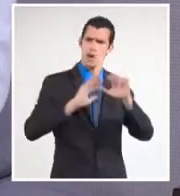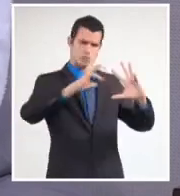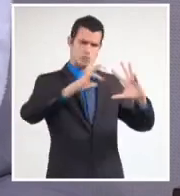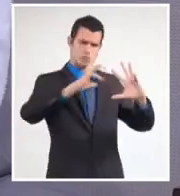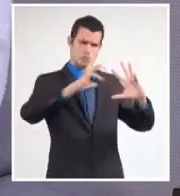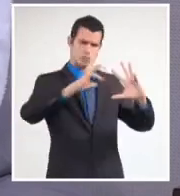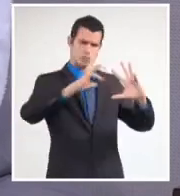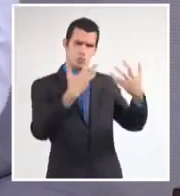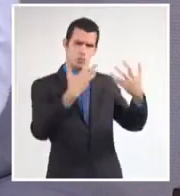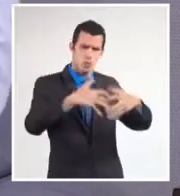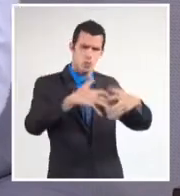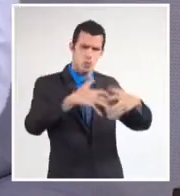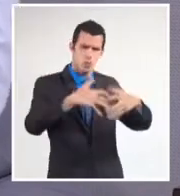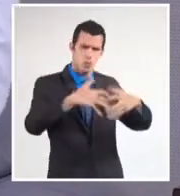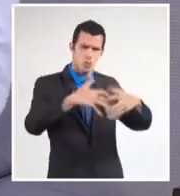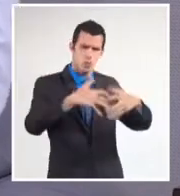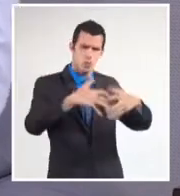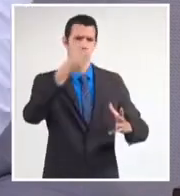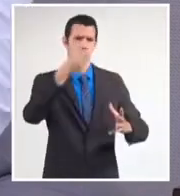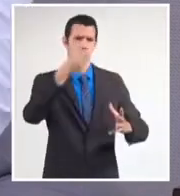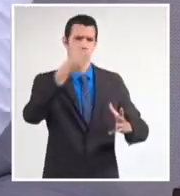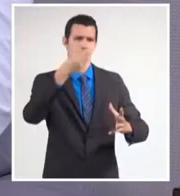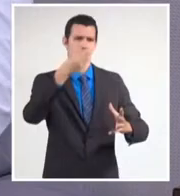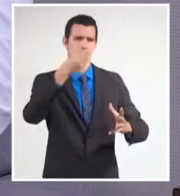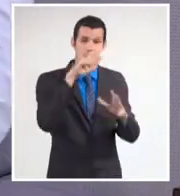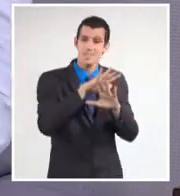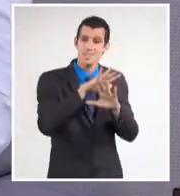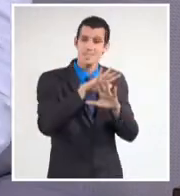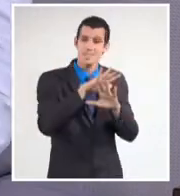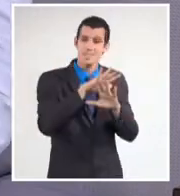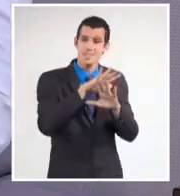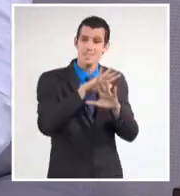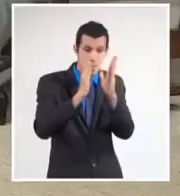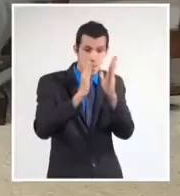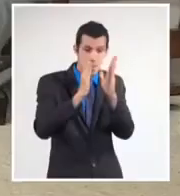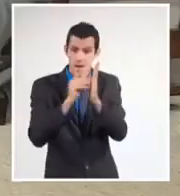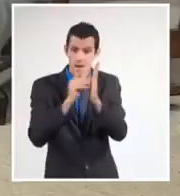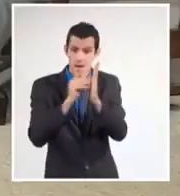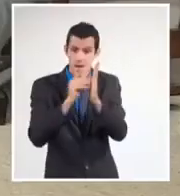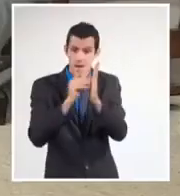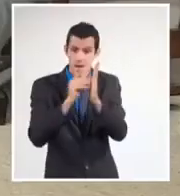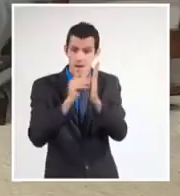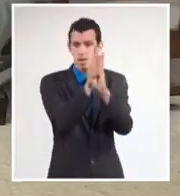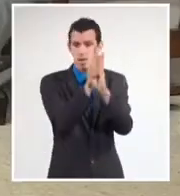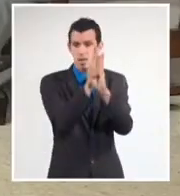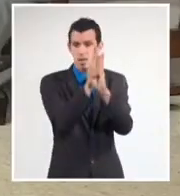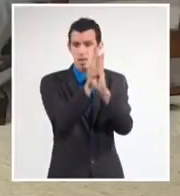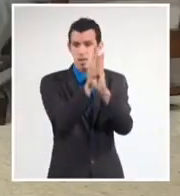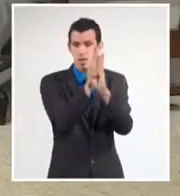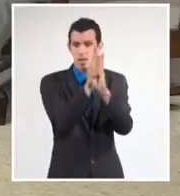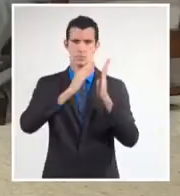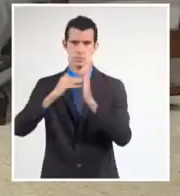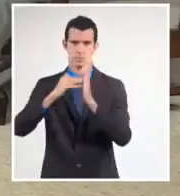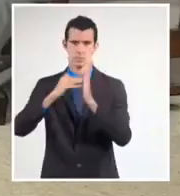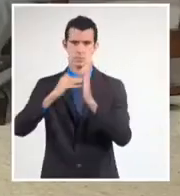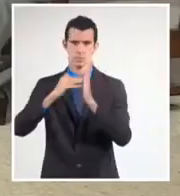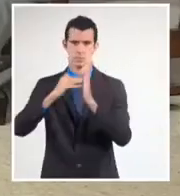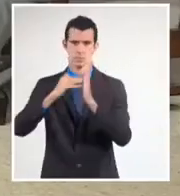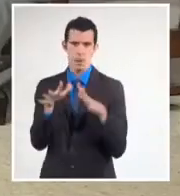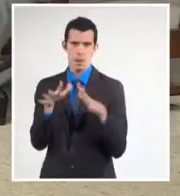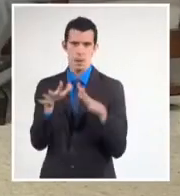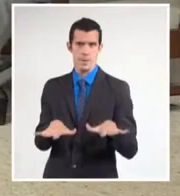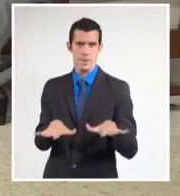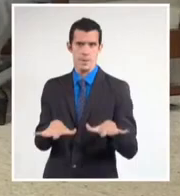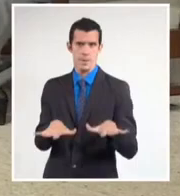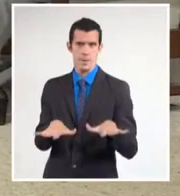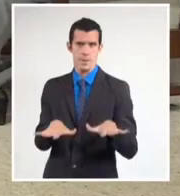de inteligencia, es decir, echar a andar una mole que es como un mecanismo de relojería gigante, tiene que ver con la inteligencia. Y entonces es un gran desafío,